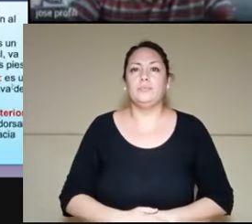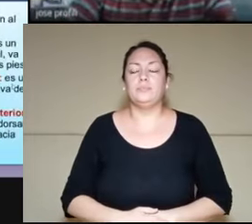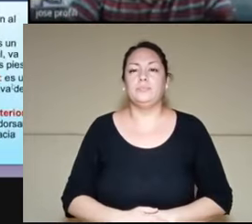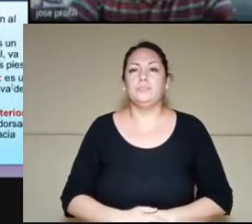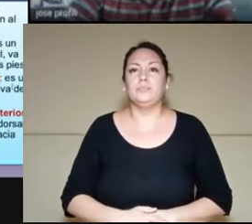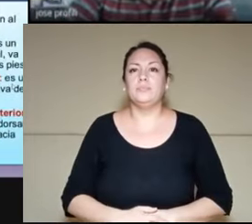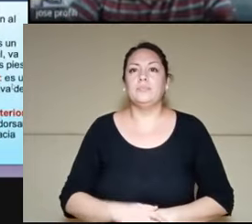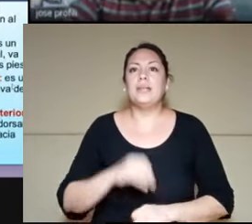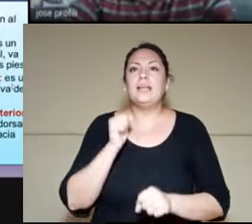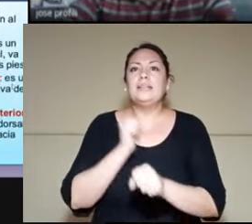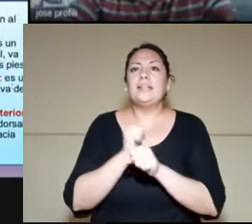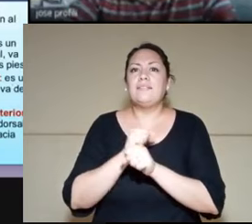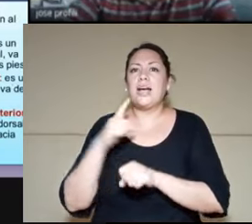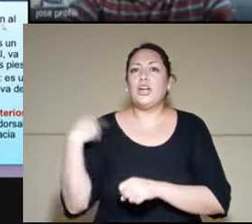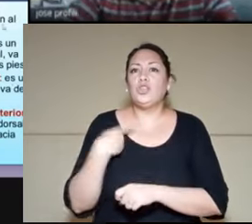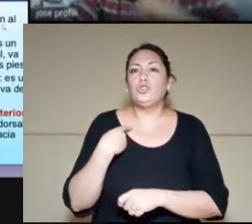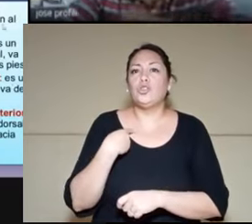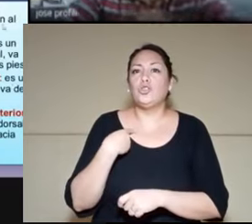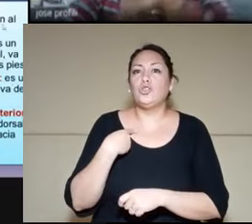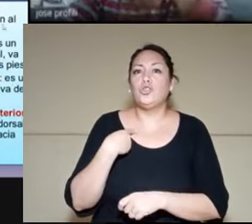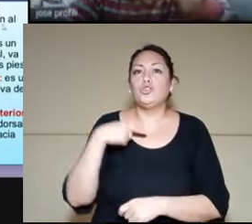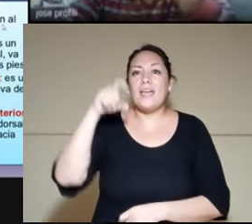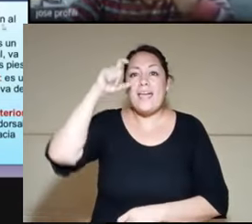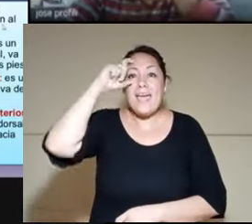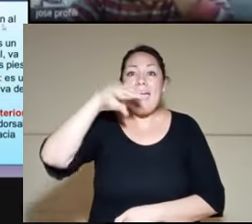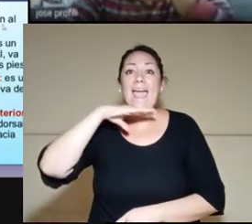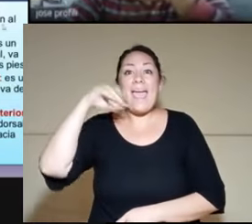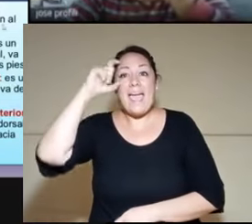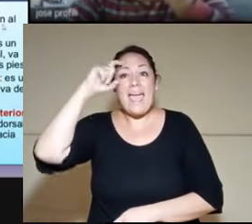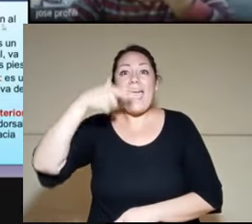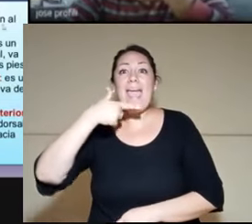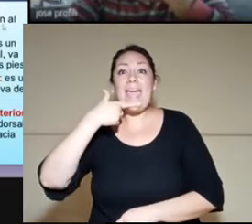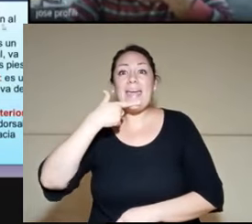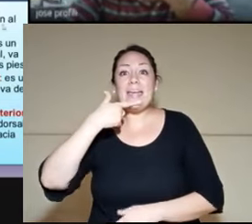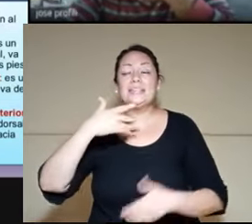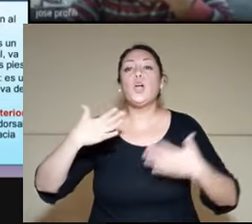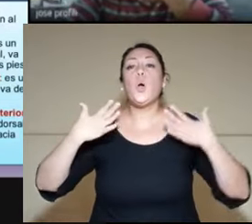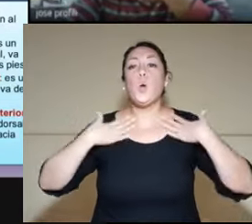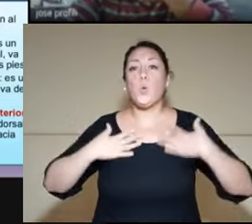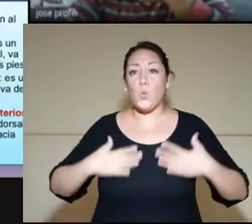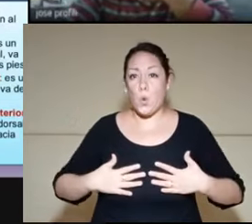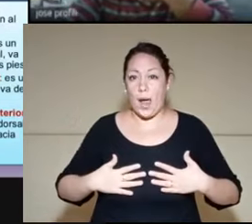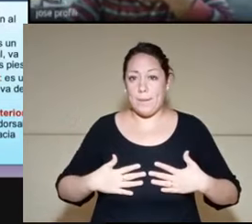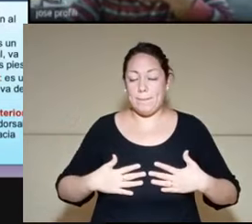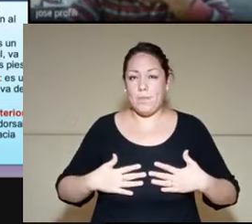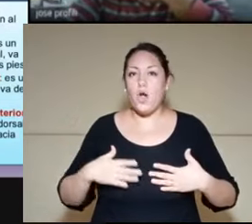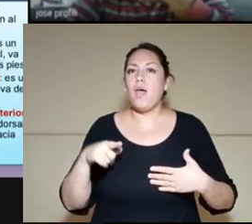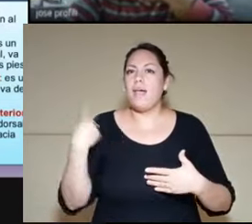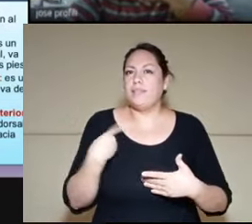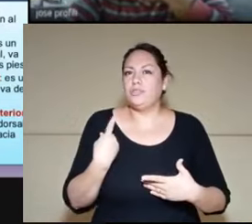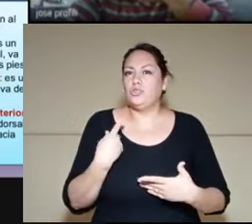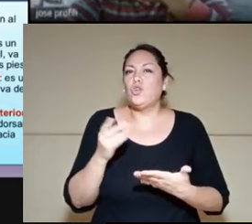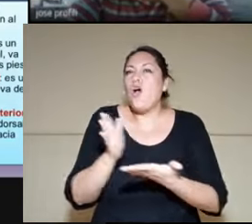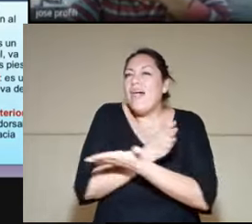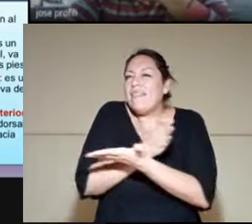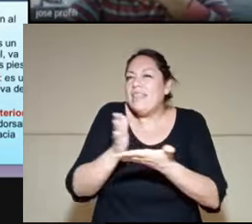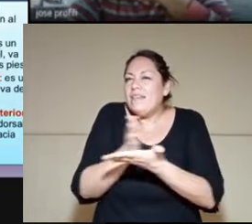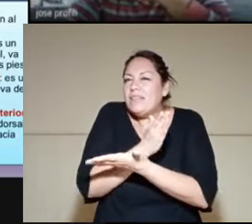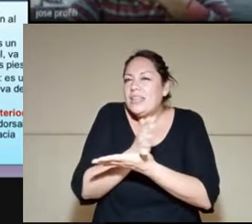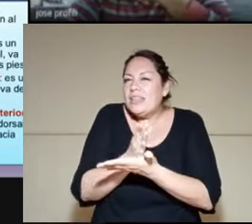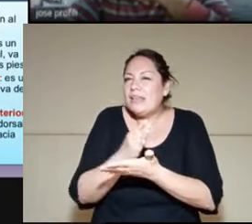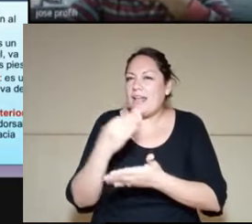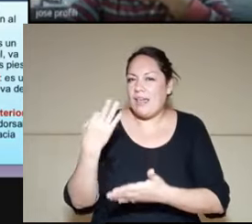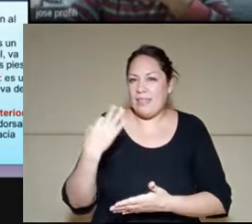Nosotros vamos a trabajar con ejes y planos del cuerpo. Entonces en la anatomía vamos a tener que dividir, porque para la